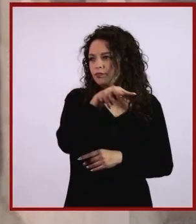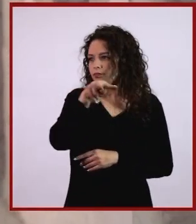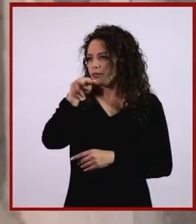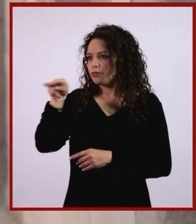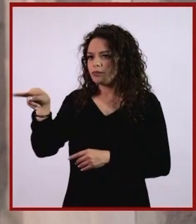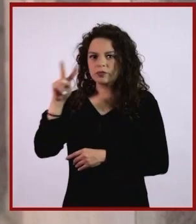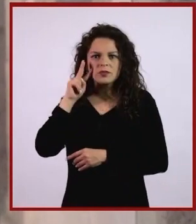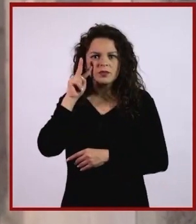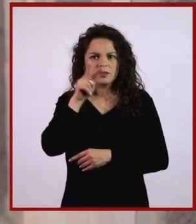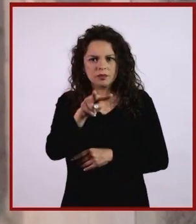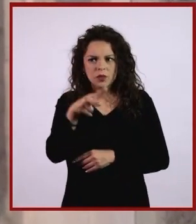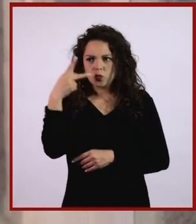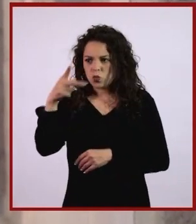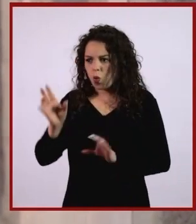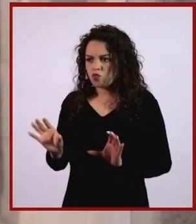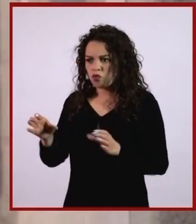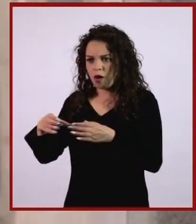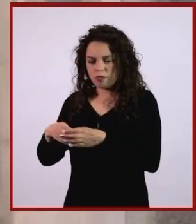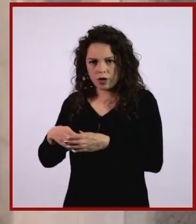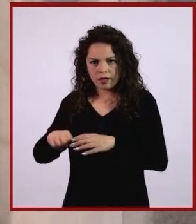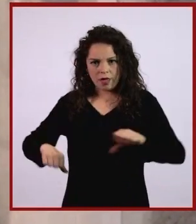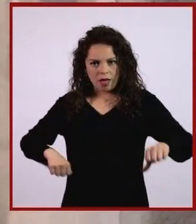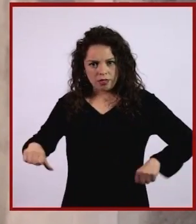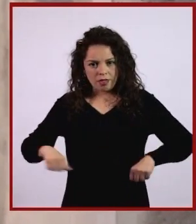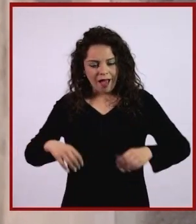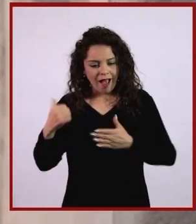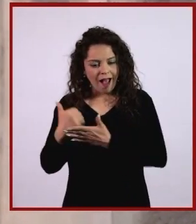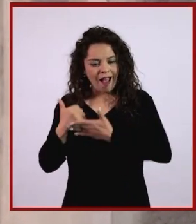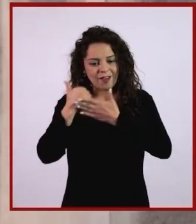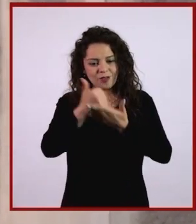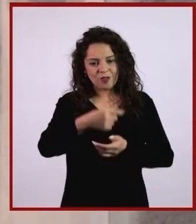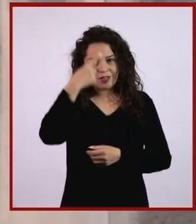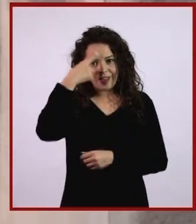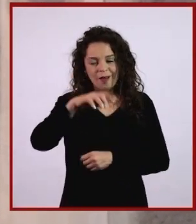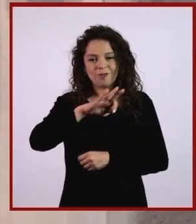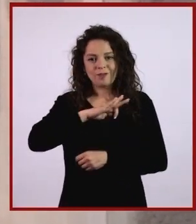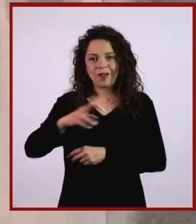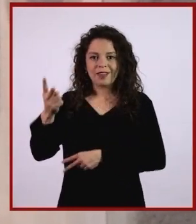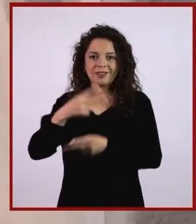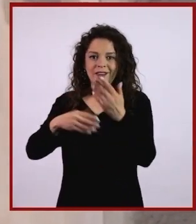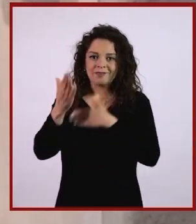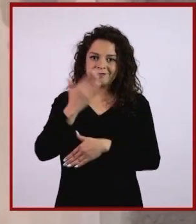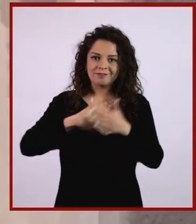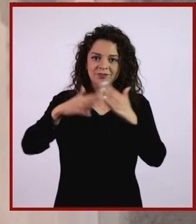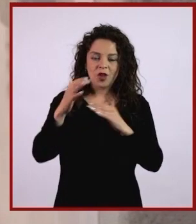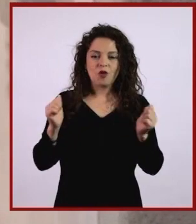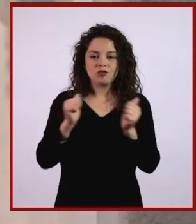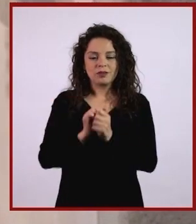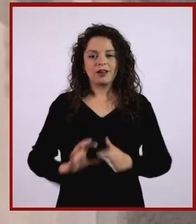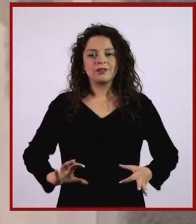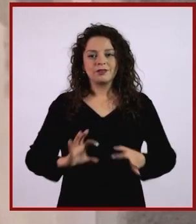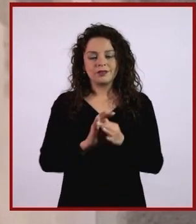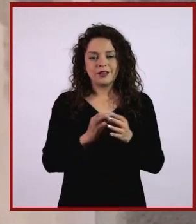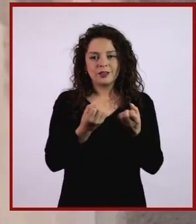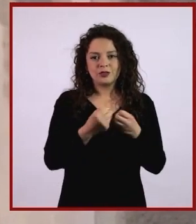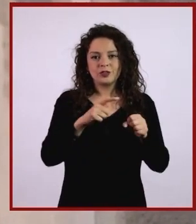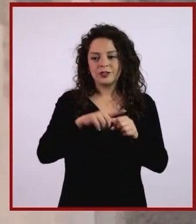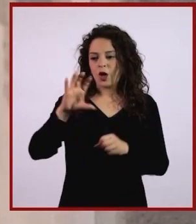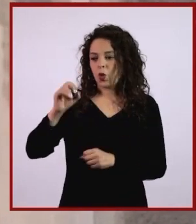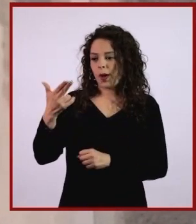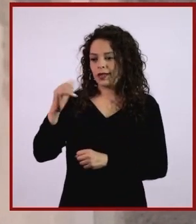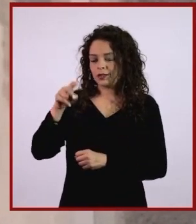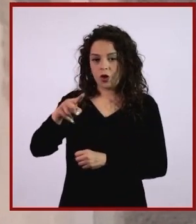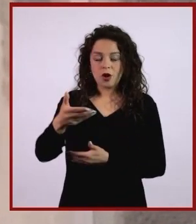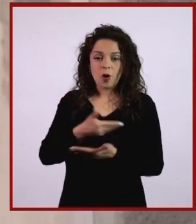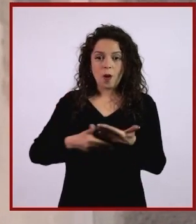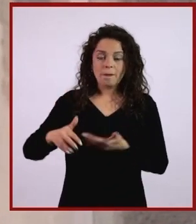y registren aquellas acciones que en su comunidad ayudan o contribuyen a construir cohesión social. Compártalo en nuestras redes